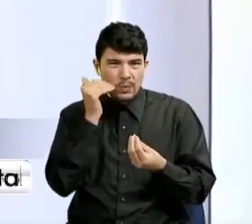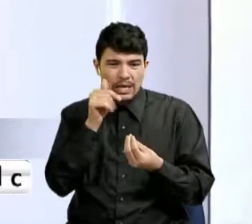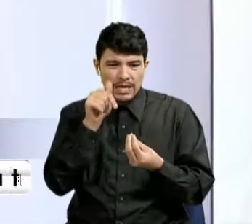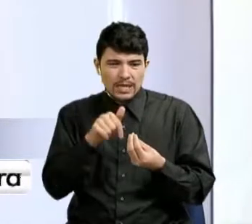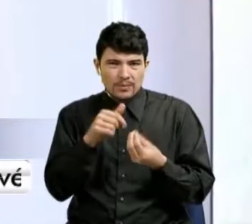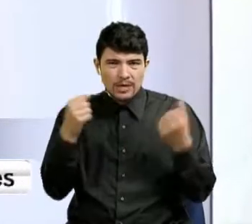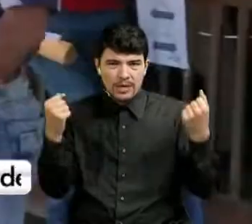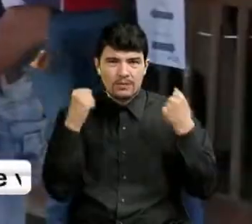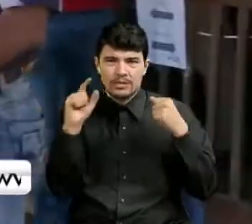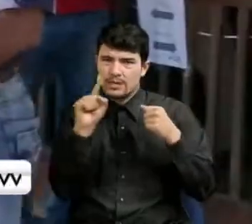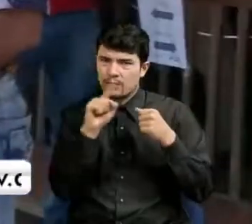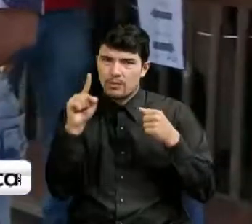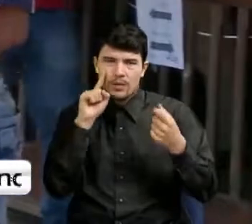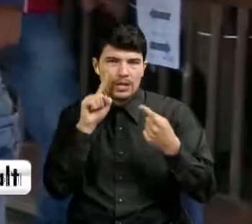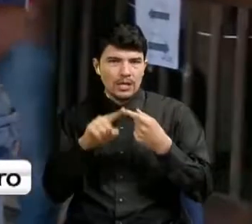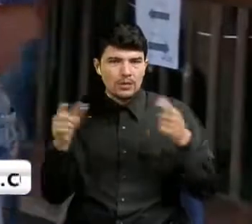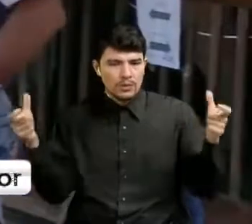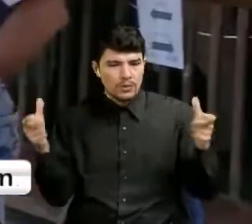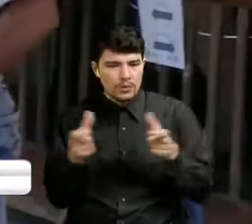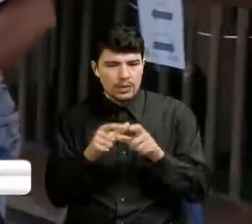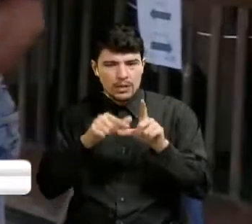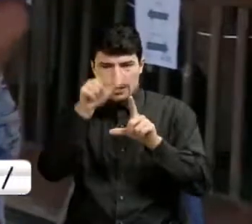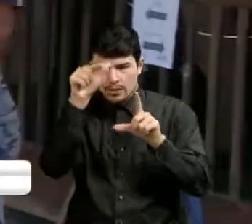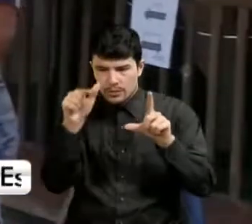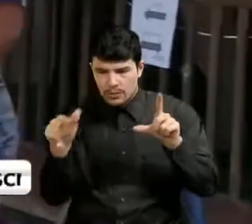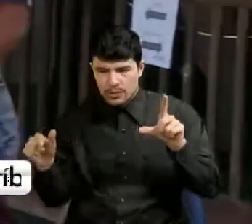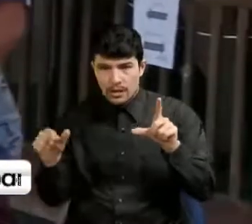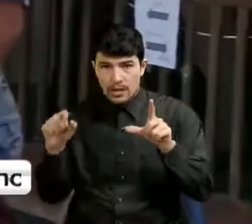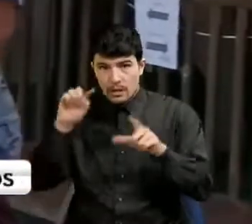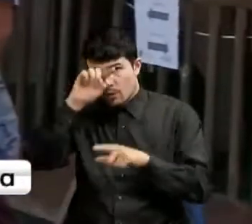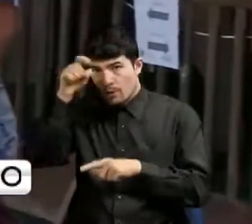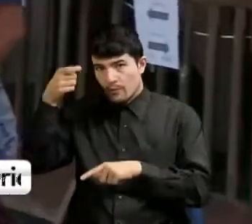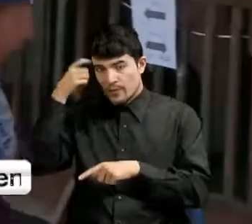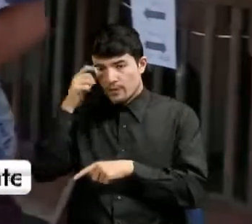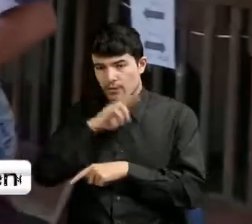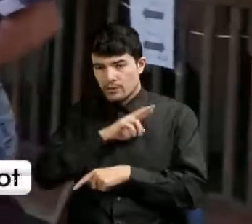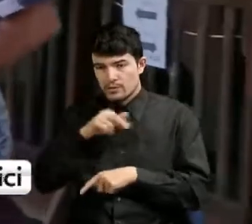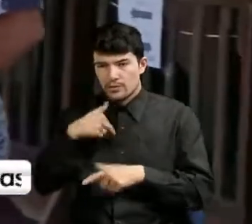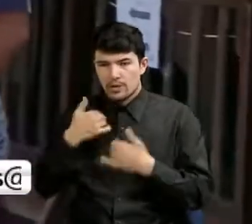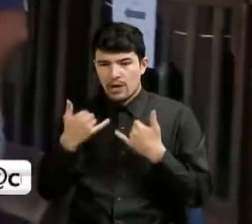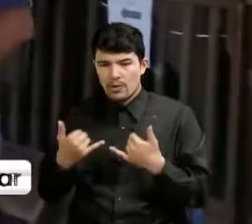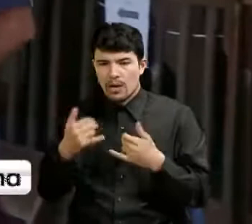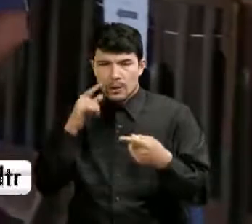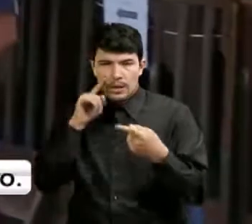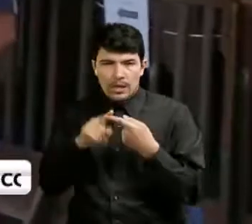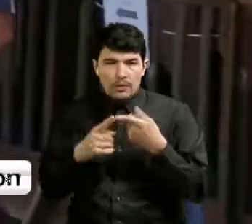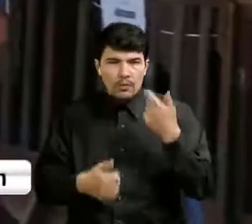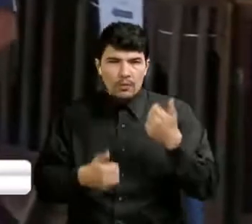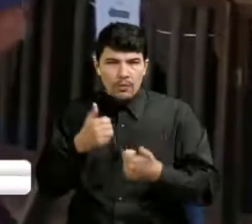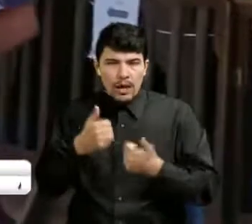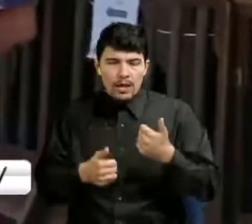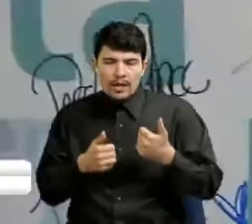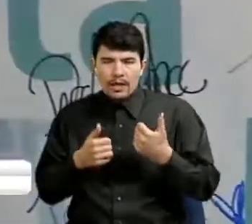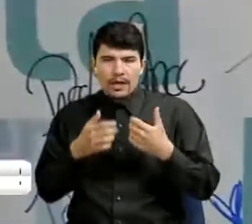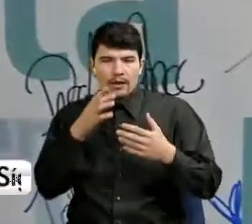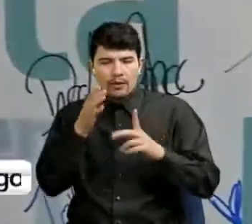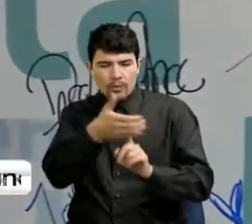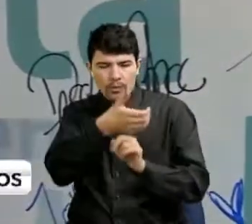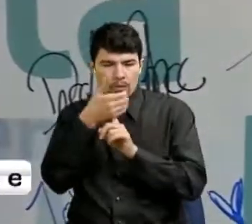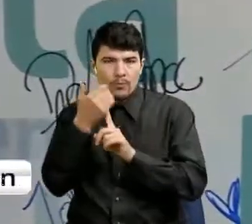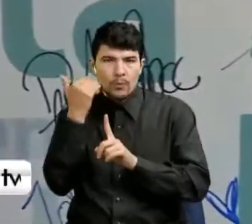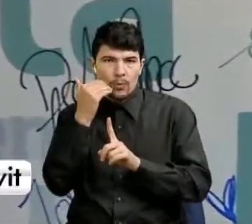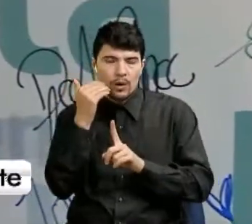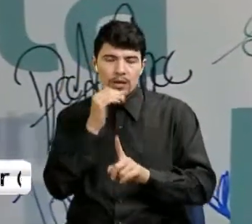es una iniciativa que tenemos nosotros como gobierno local en enfocarnos en cuidar y proteger a nuestras mujeres